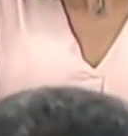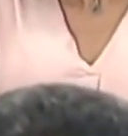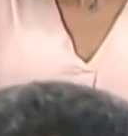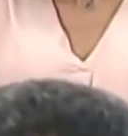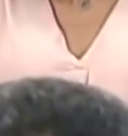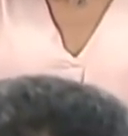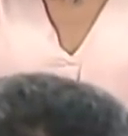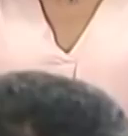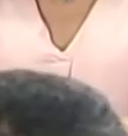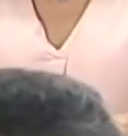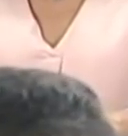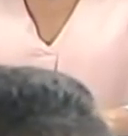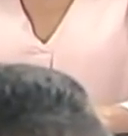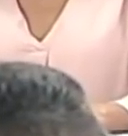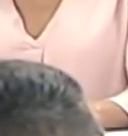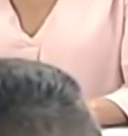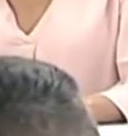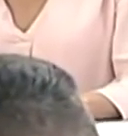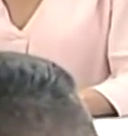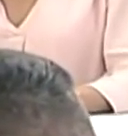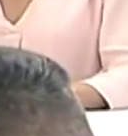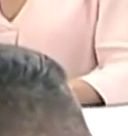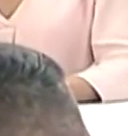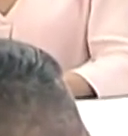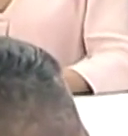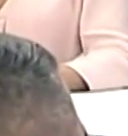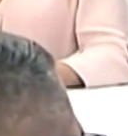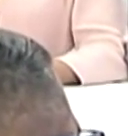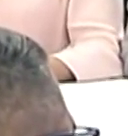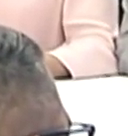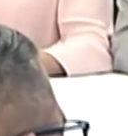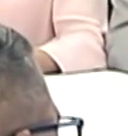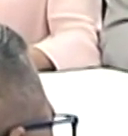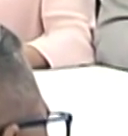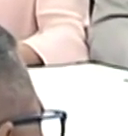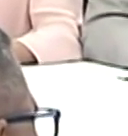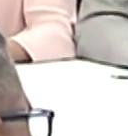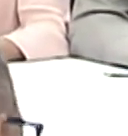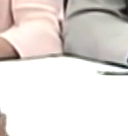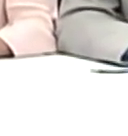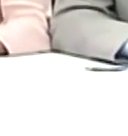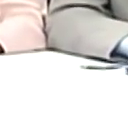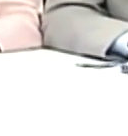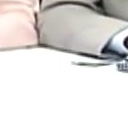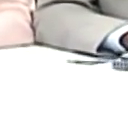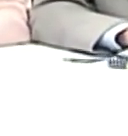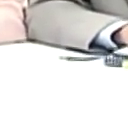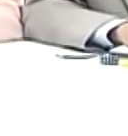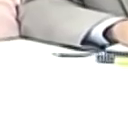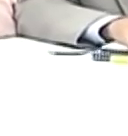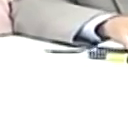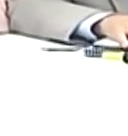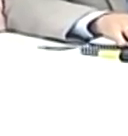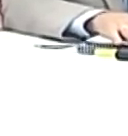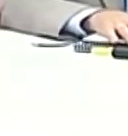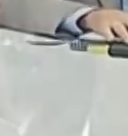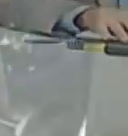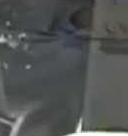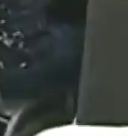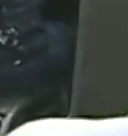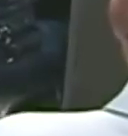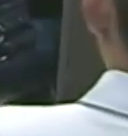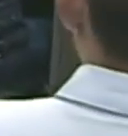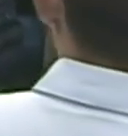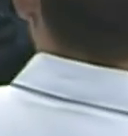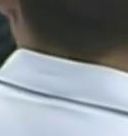del Fondo de Investigación de Desarrollo de las Telecomunicaciones, de la